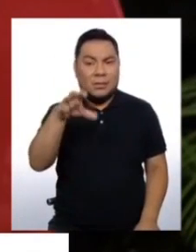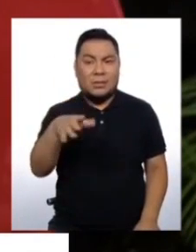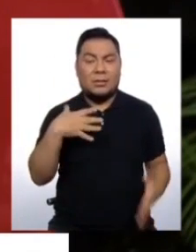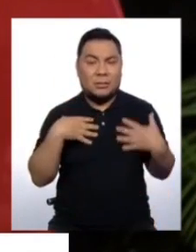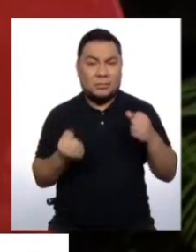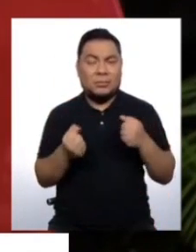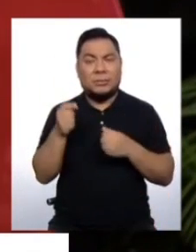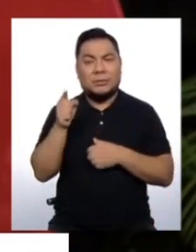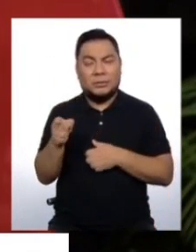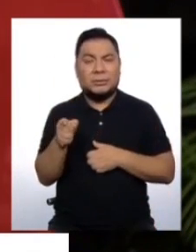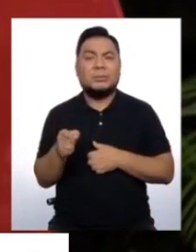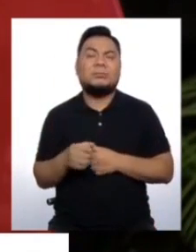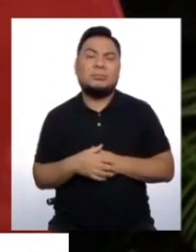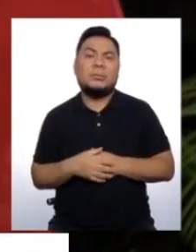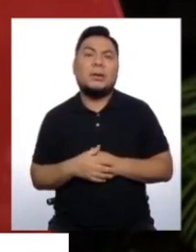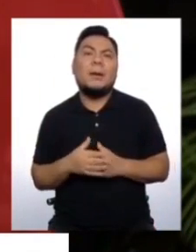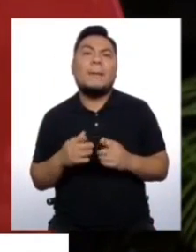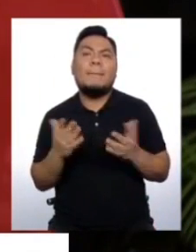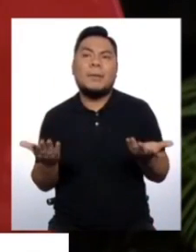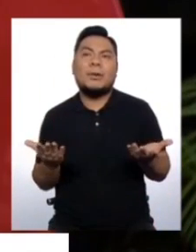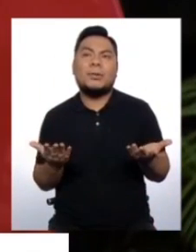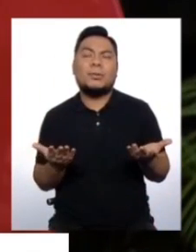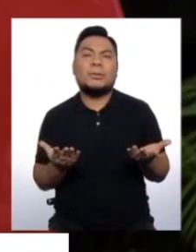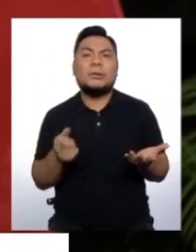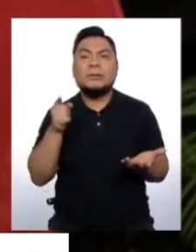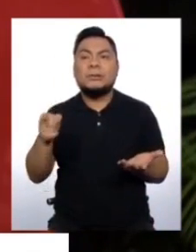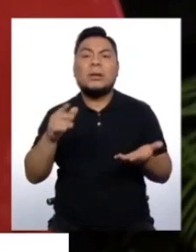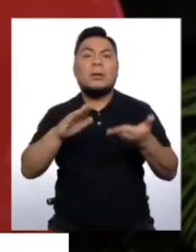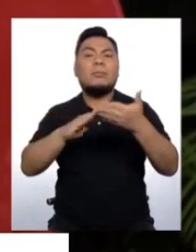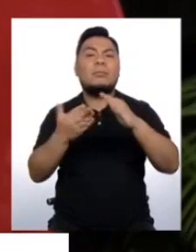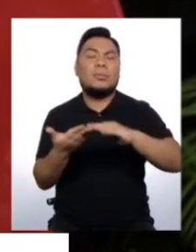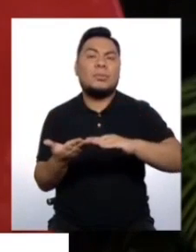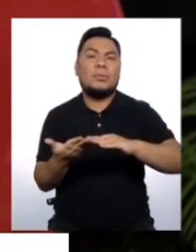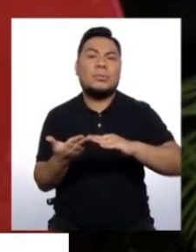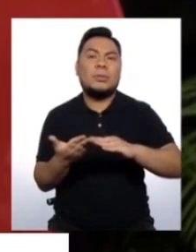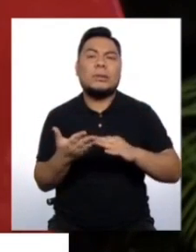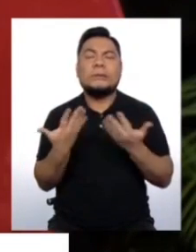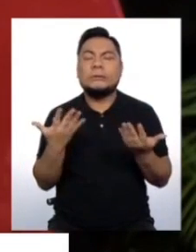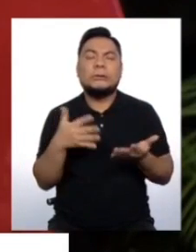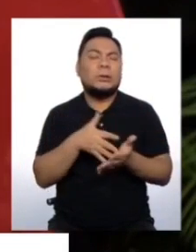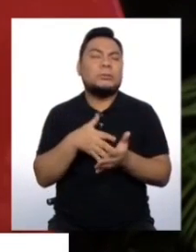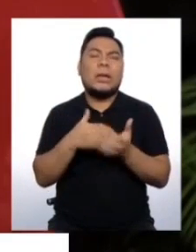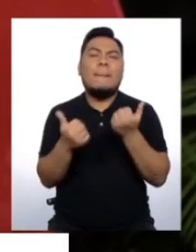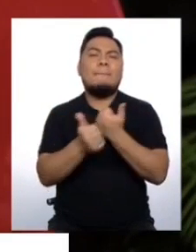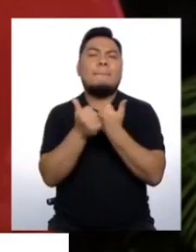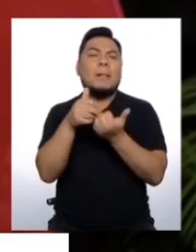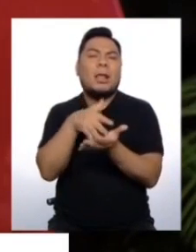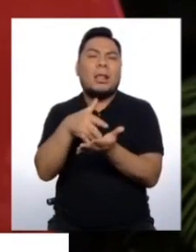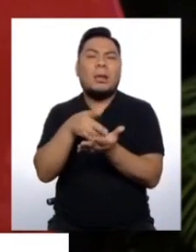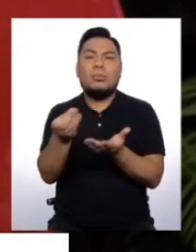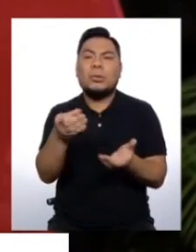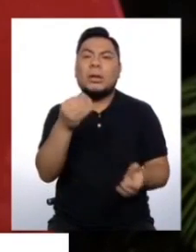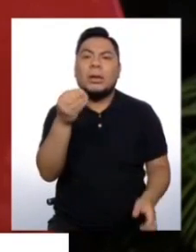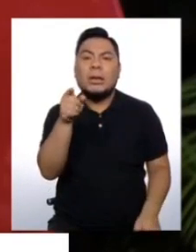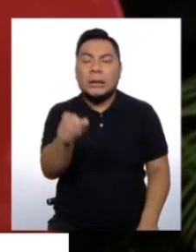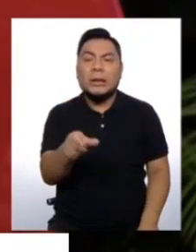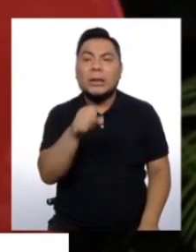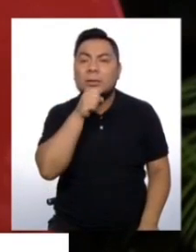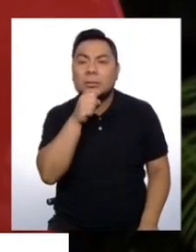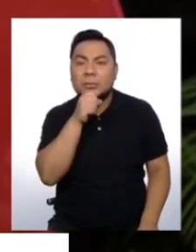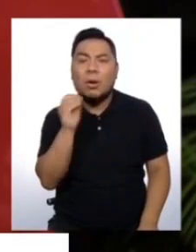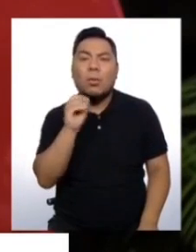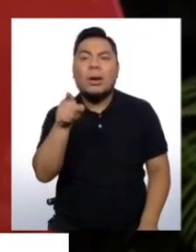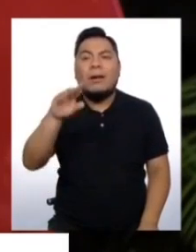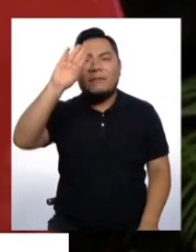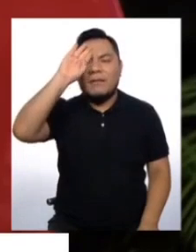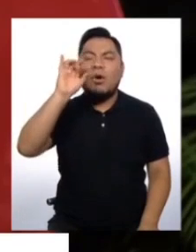salud, pero que son población vulnerable por su edad o por alguna